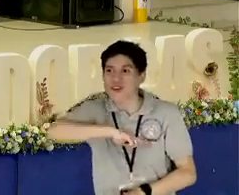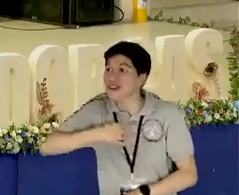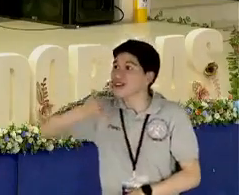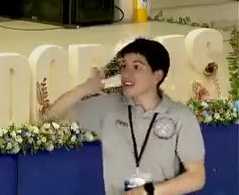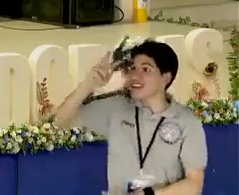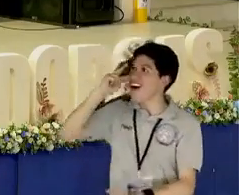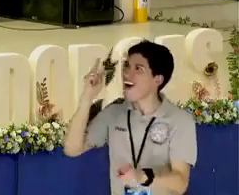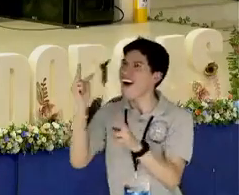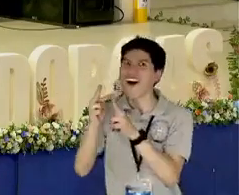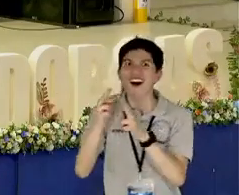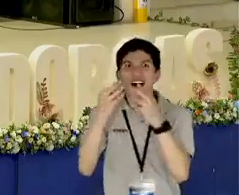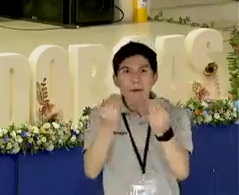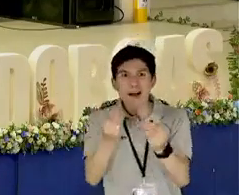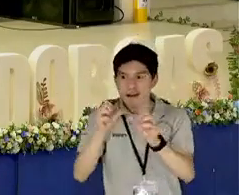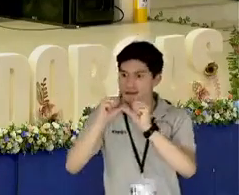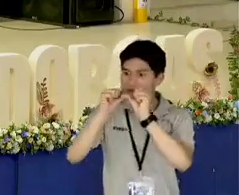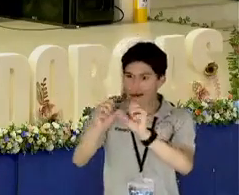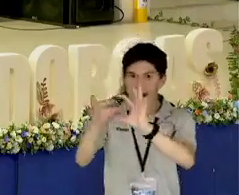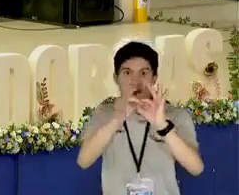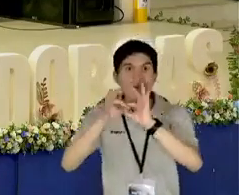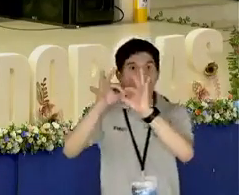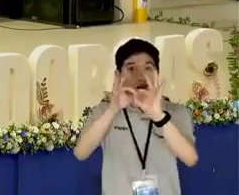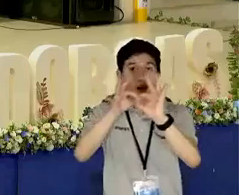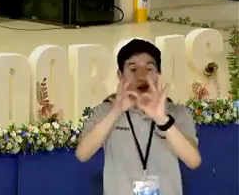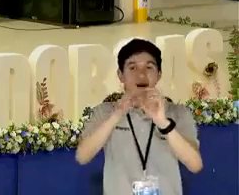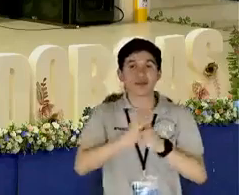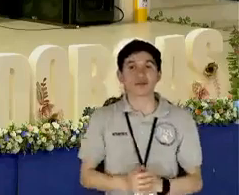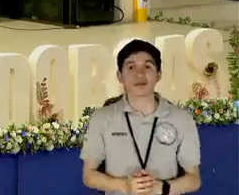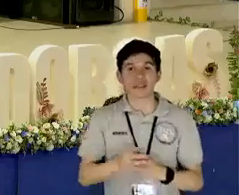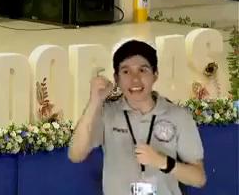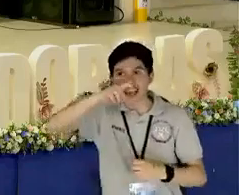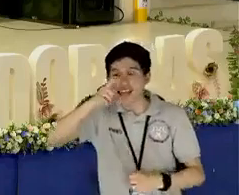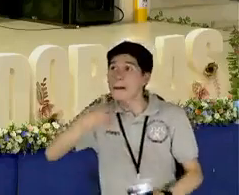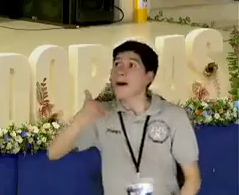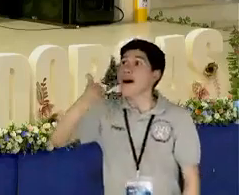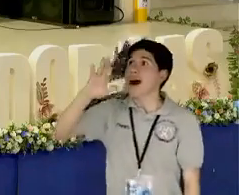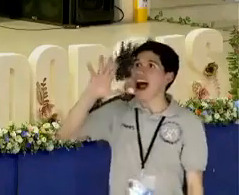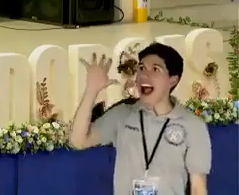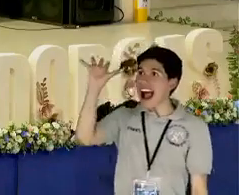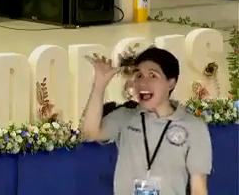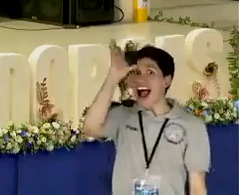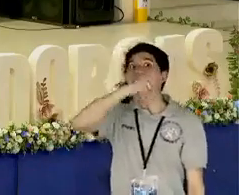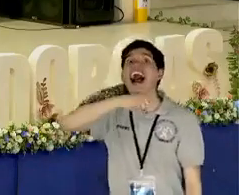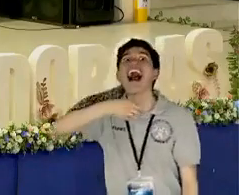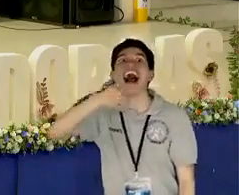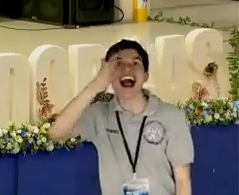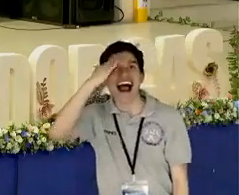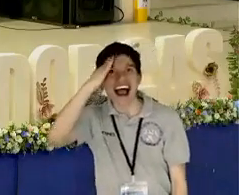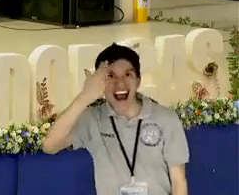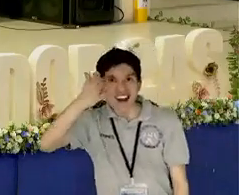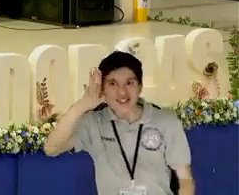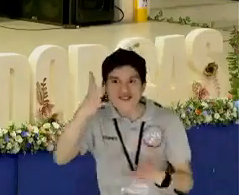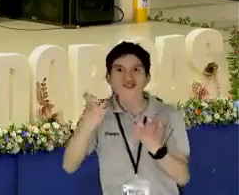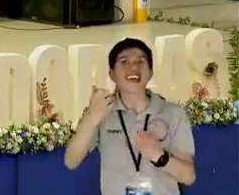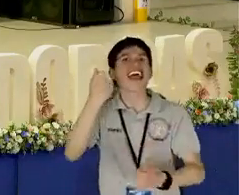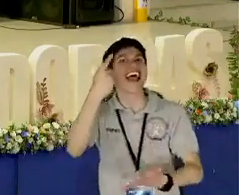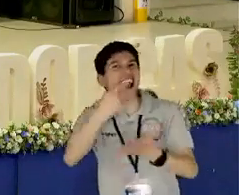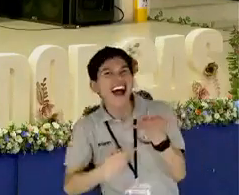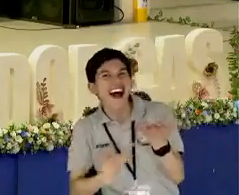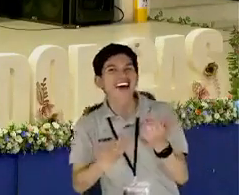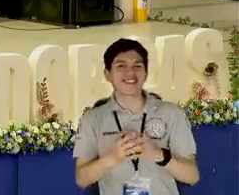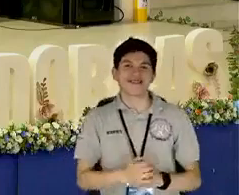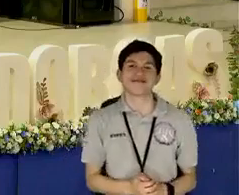permanecer en la unidad. Conocer, comprender lo que Dios quiere, ¿verdad? Entonces, siendo Él, Cristo